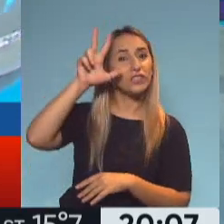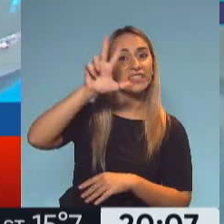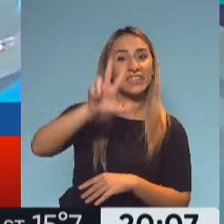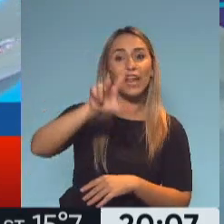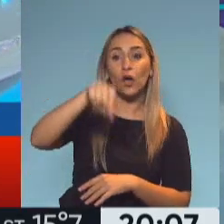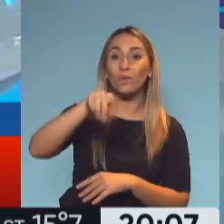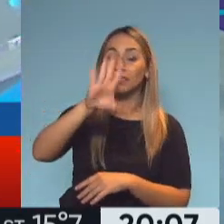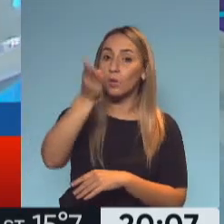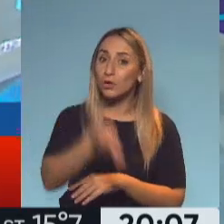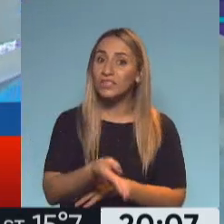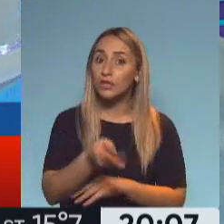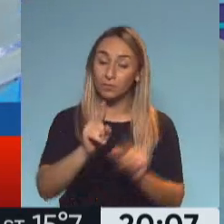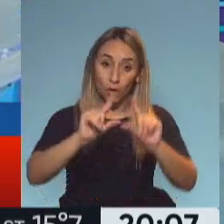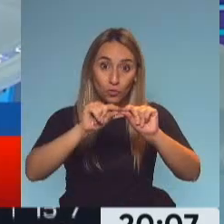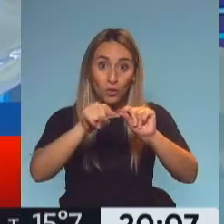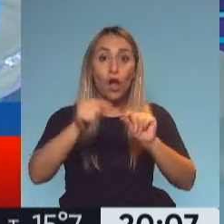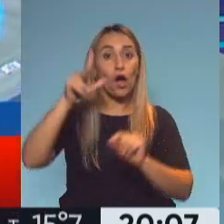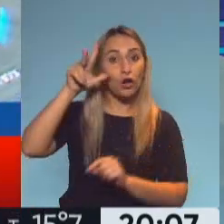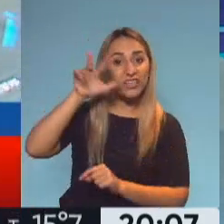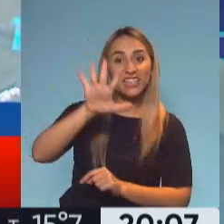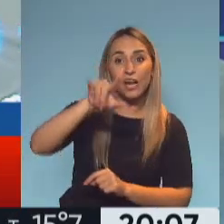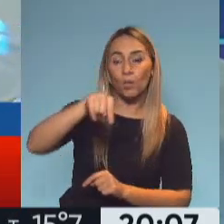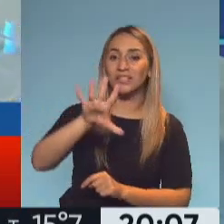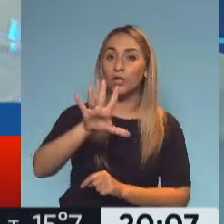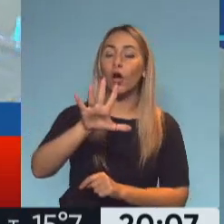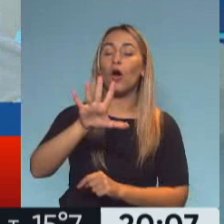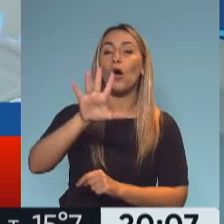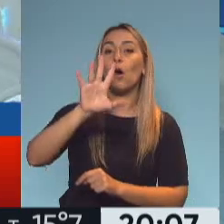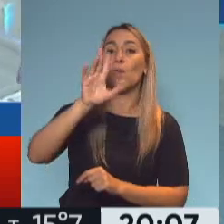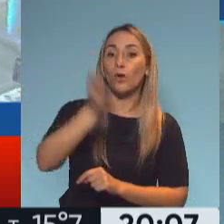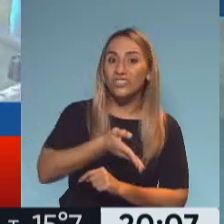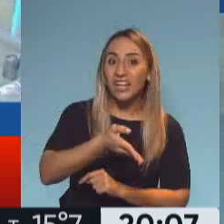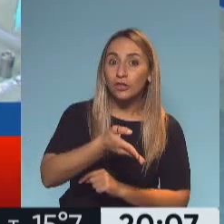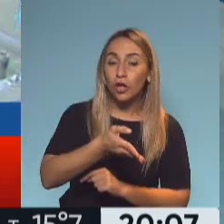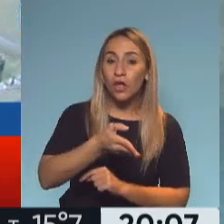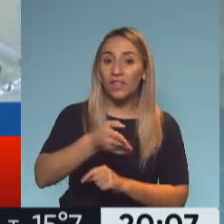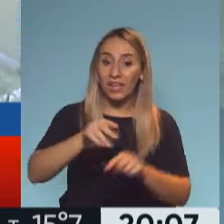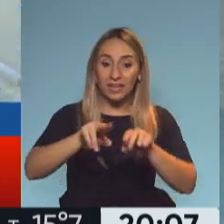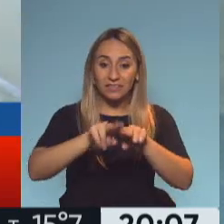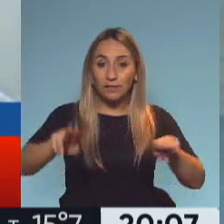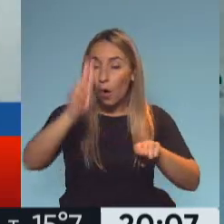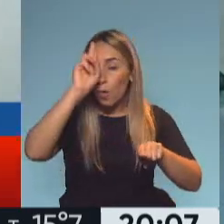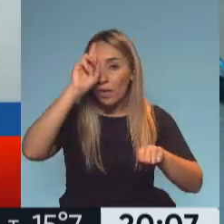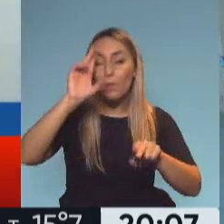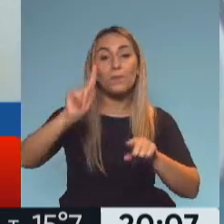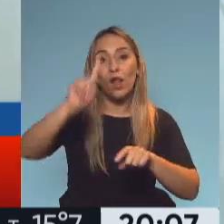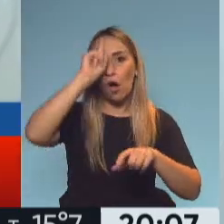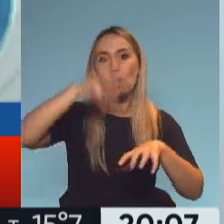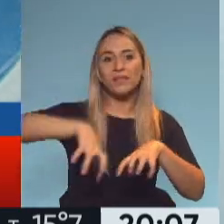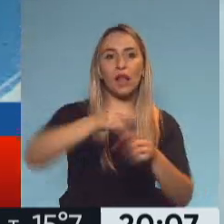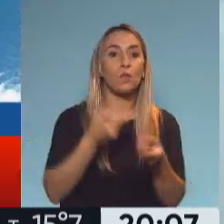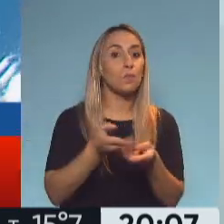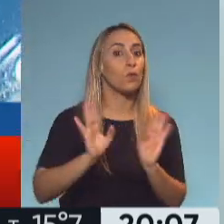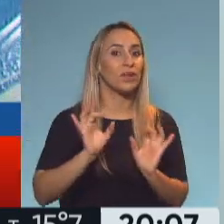83,5%, reparando en el número ese, 83,5% de las camas del sector público. Del sector público. O sea que esto es peor aún, porque